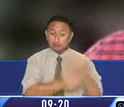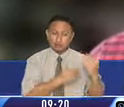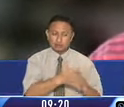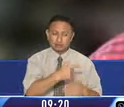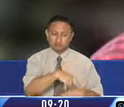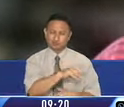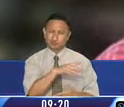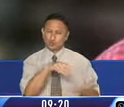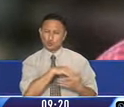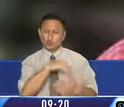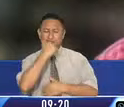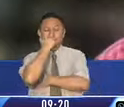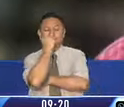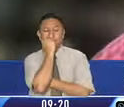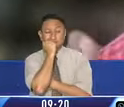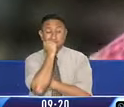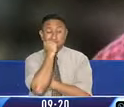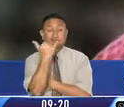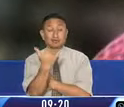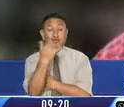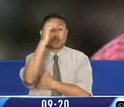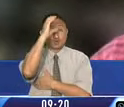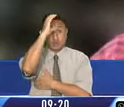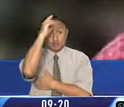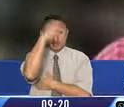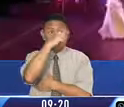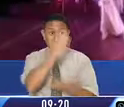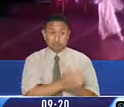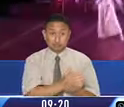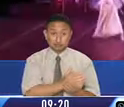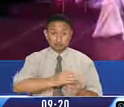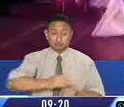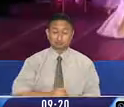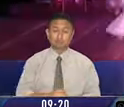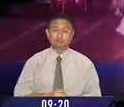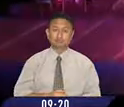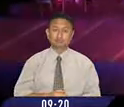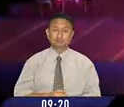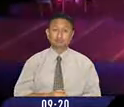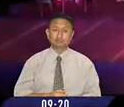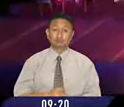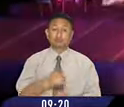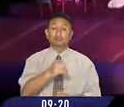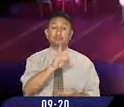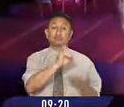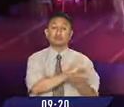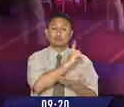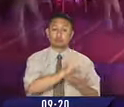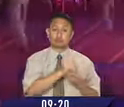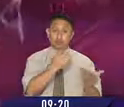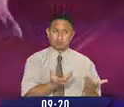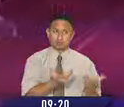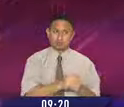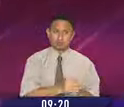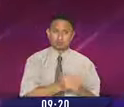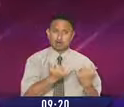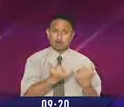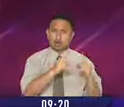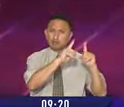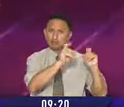el sector cultural ha demandado que eso no se mantenga. Sobre la situación del Ballet Ecuatoriano de Cámara surgen